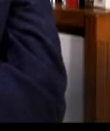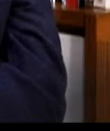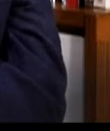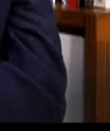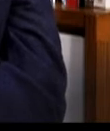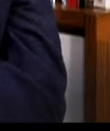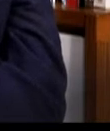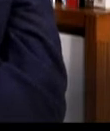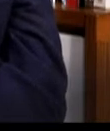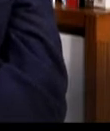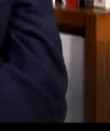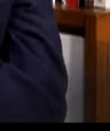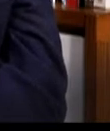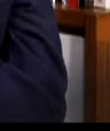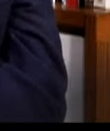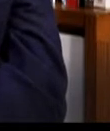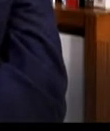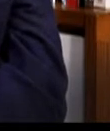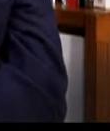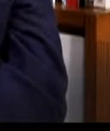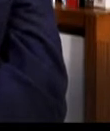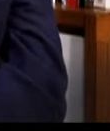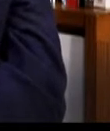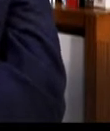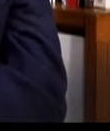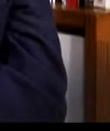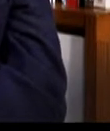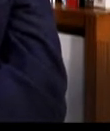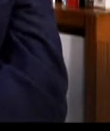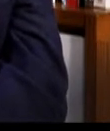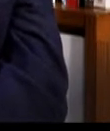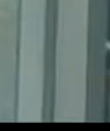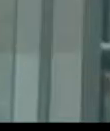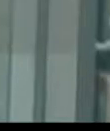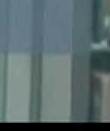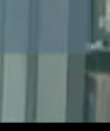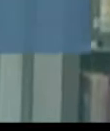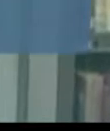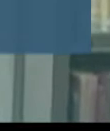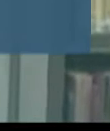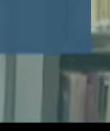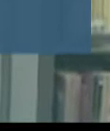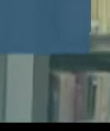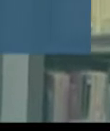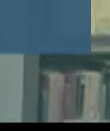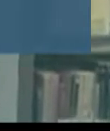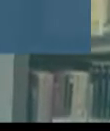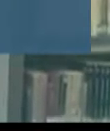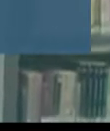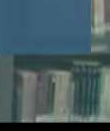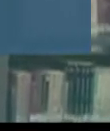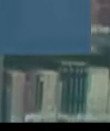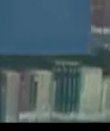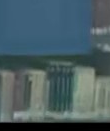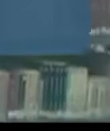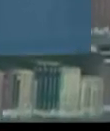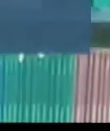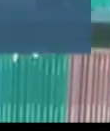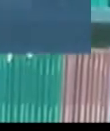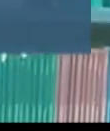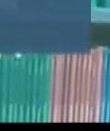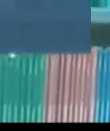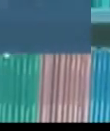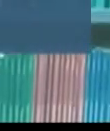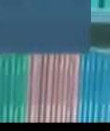fluida, está llena de tortuosidades. El conocimiento que genera el PUED se plasma en